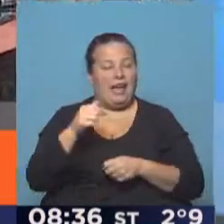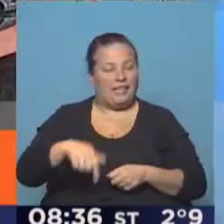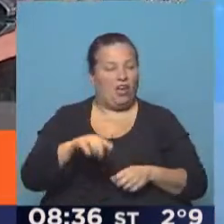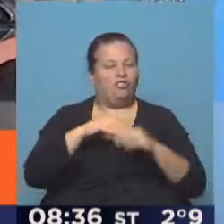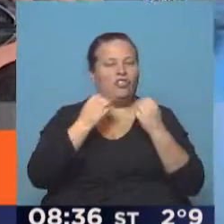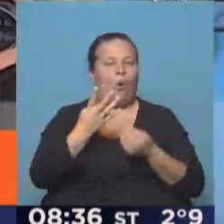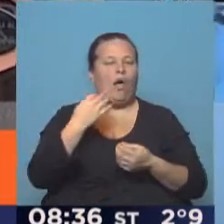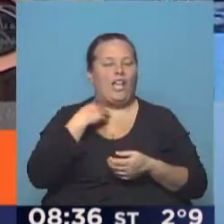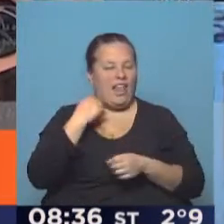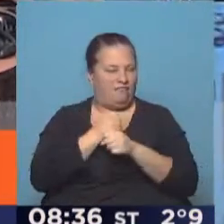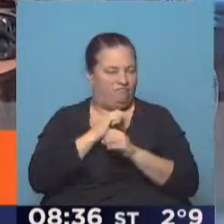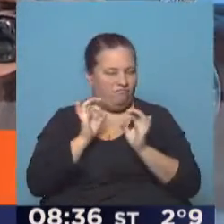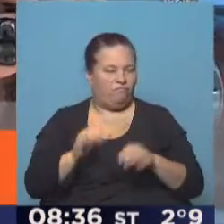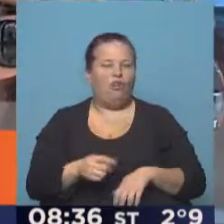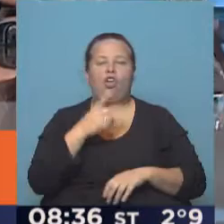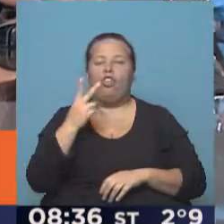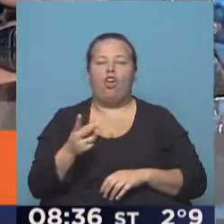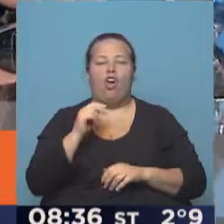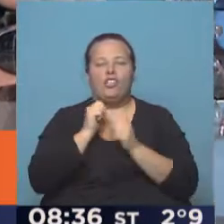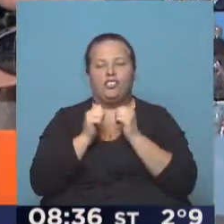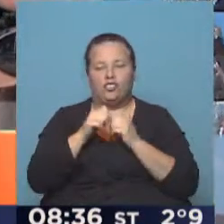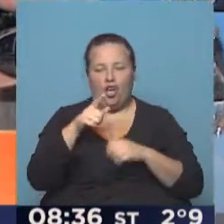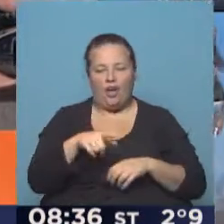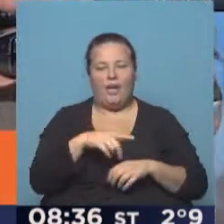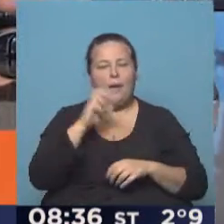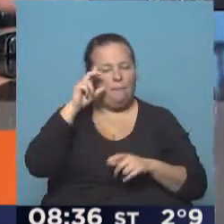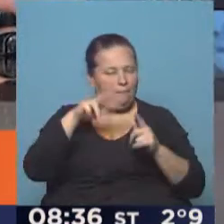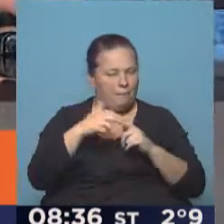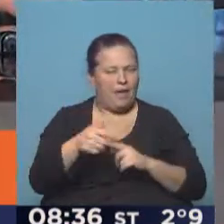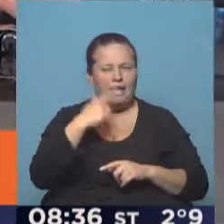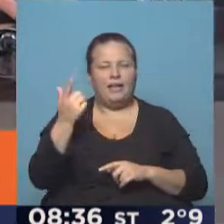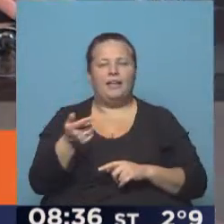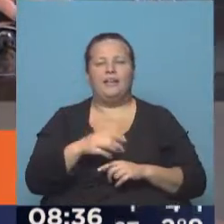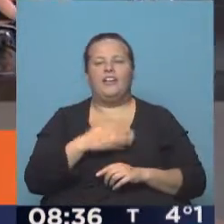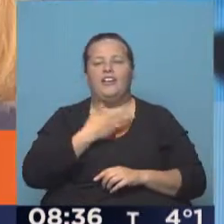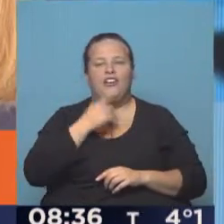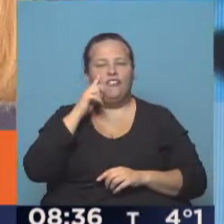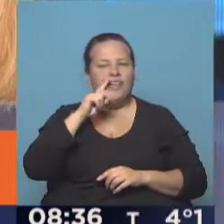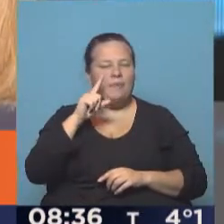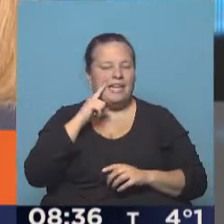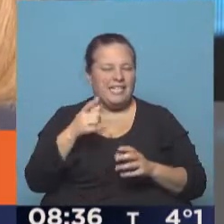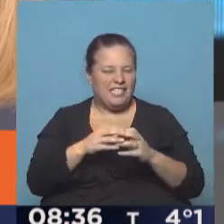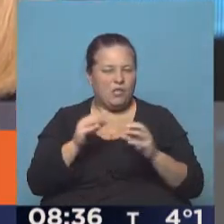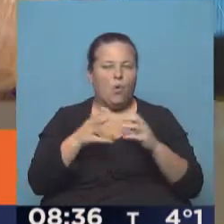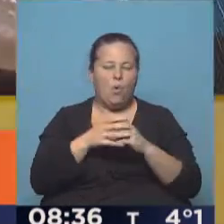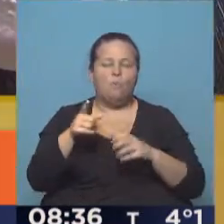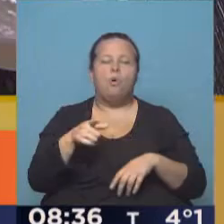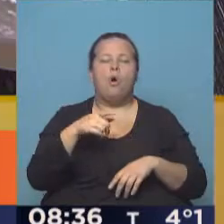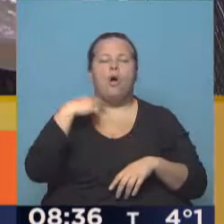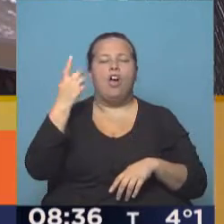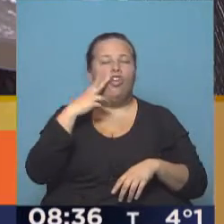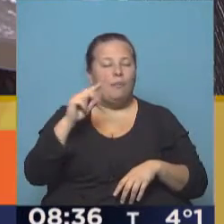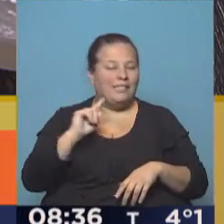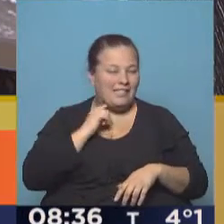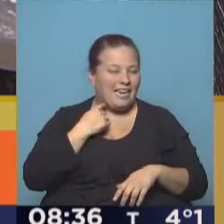4 libros hechos. Hicimos 2 biografías, una de Ortega Peña y otra de Mario Eduardo Firmenich, el jefe montonero. Y en el 2013